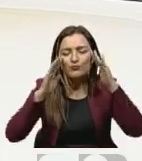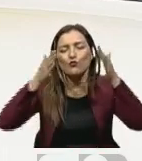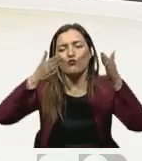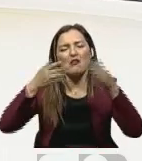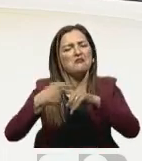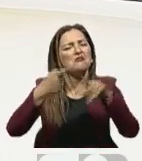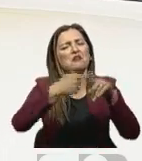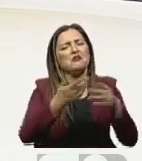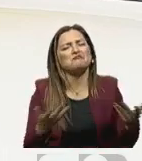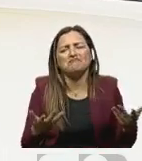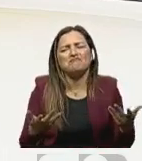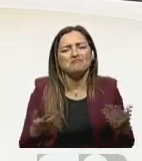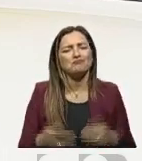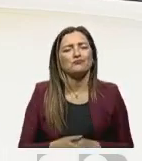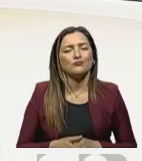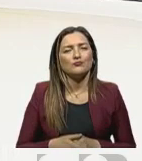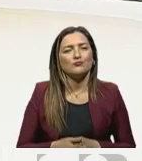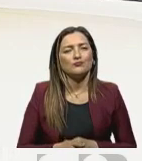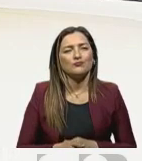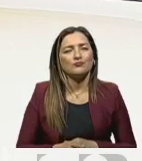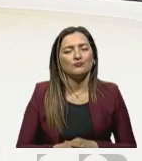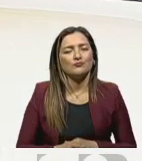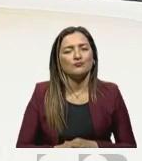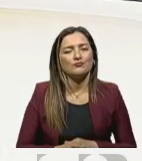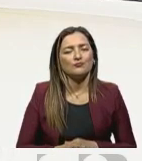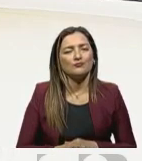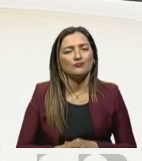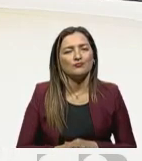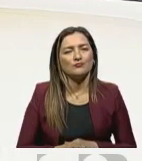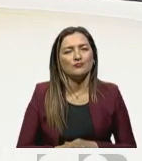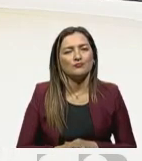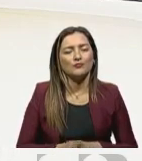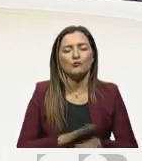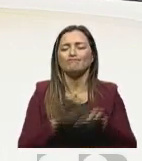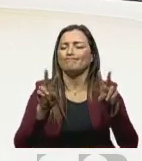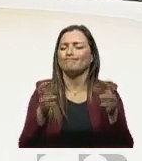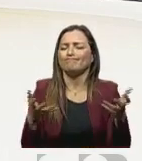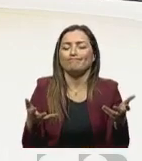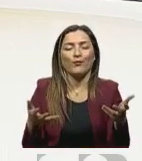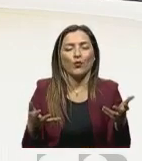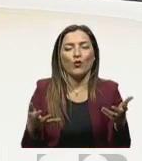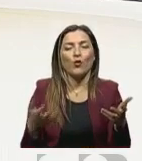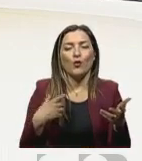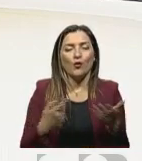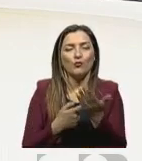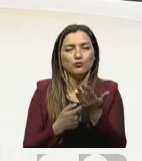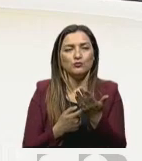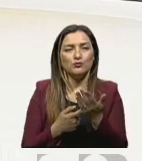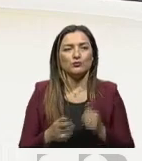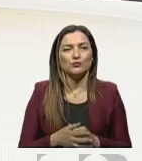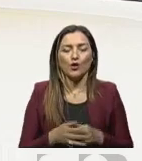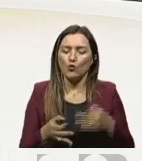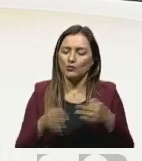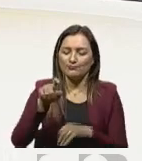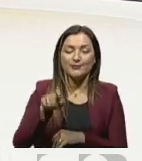en otras cosas que nada tienen que ver que no deberían ni siquiera mencionarse y deberían tratar lo que es